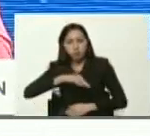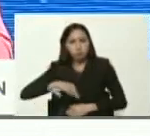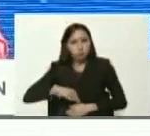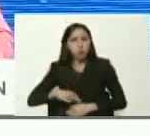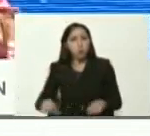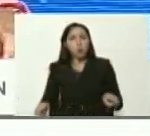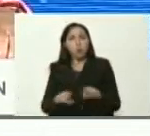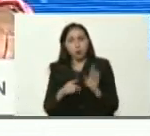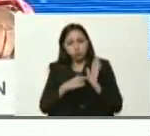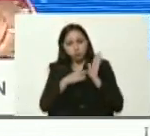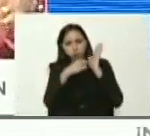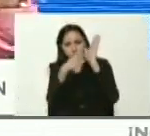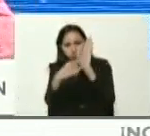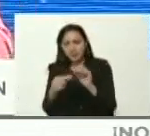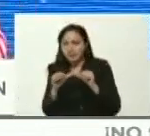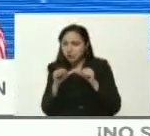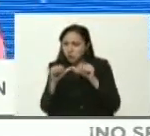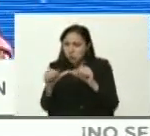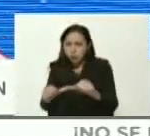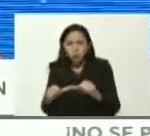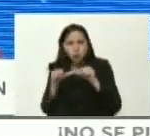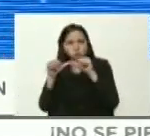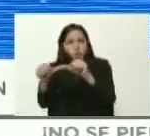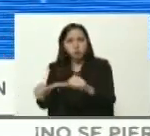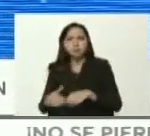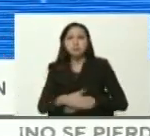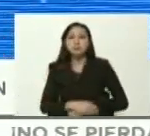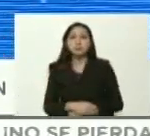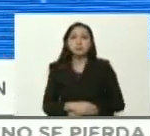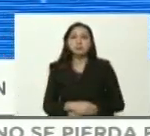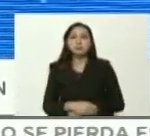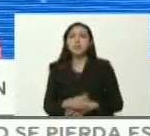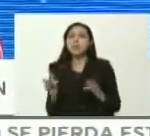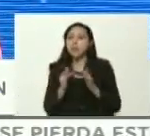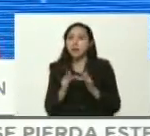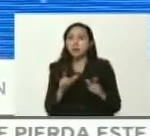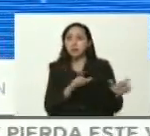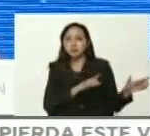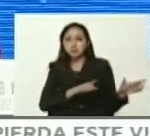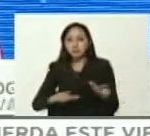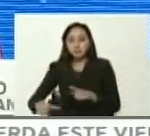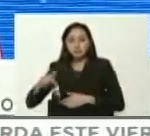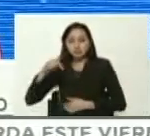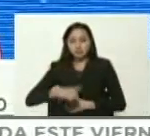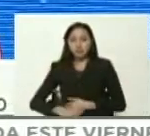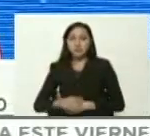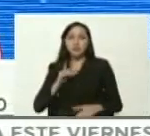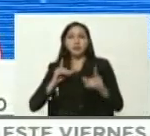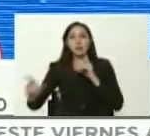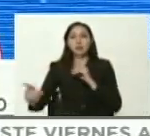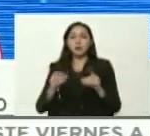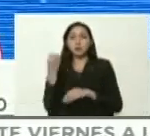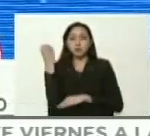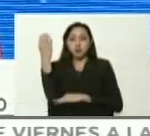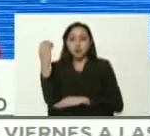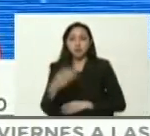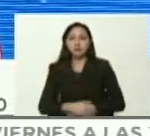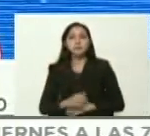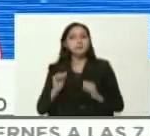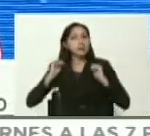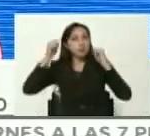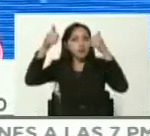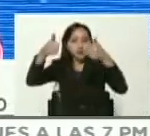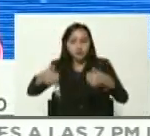ser, avanzar, avanzar, avanzar. Tenemos un pase listo en esta dinámica de relanzamiento,